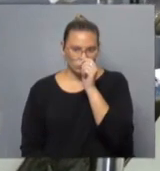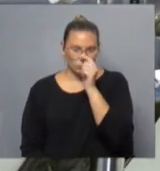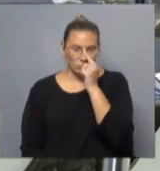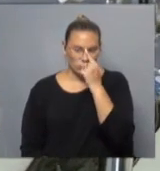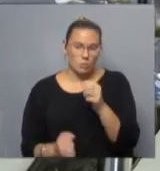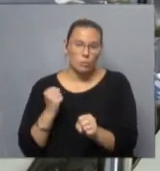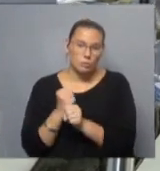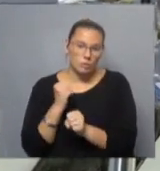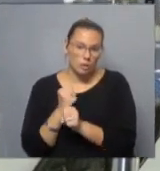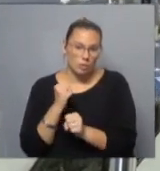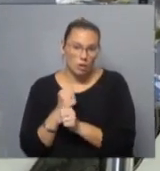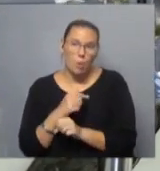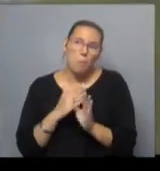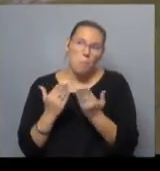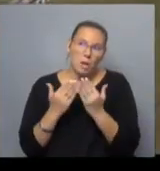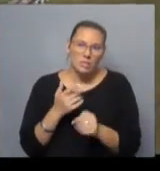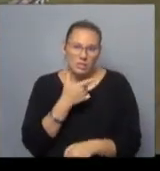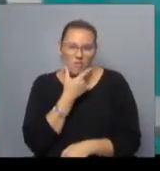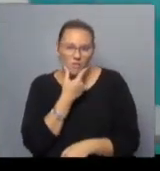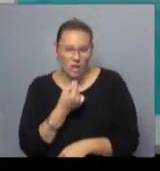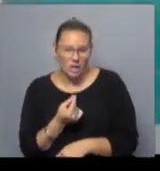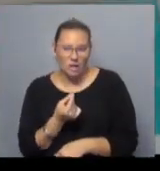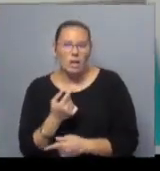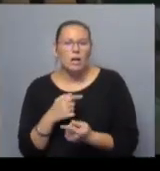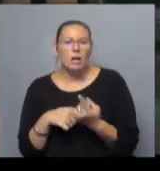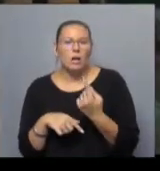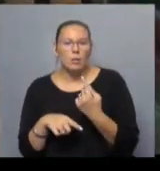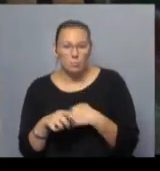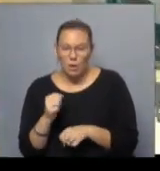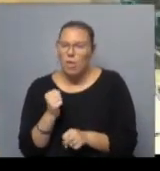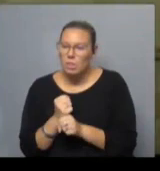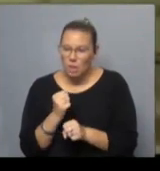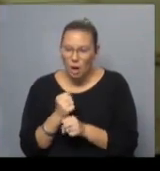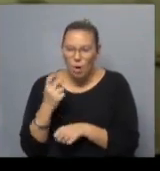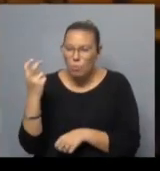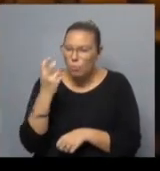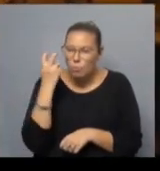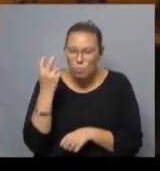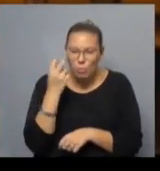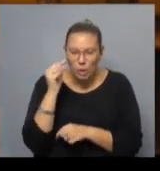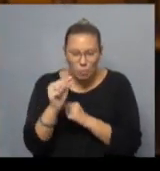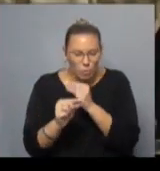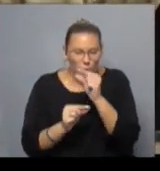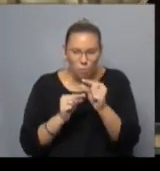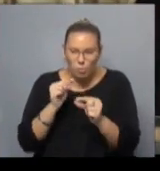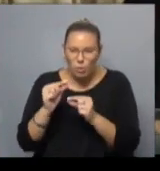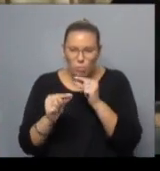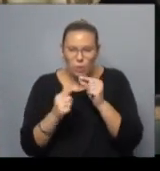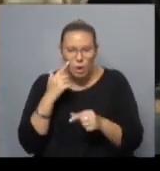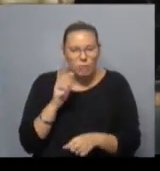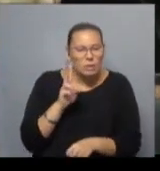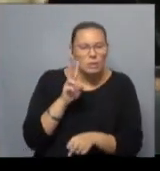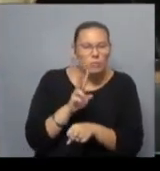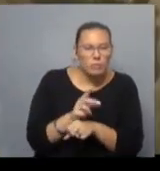Es un laburo que puede resultar simple a primera vista, pero tiene como un trabajito de búsqueda de hormiguero, ¿viste? Dirá, a poner la